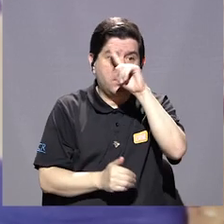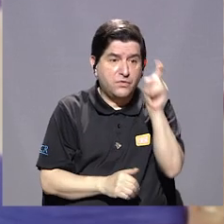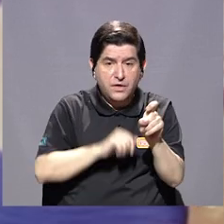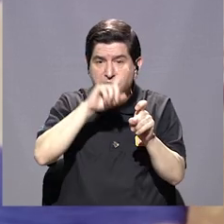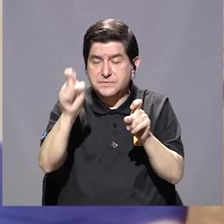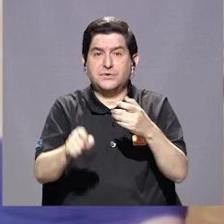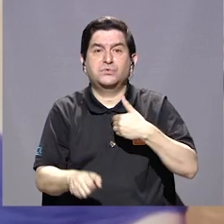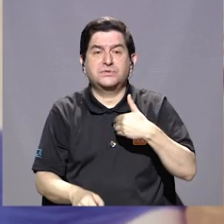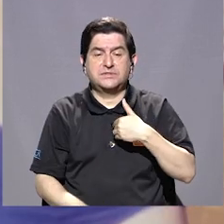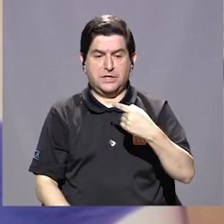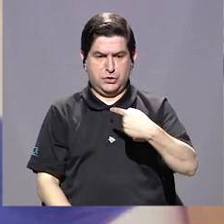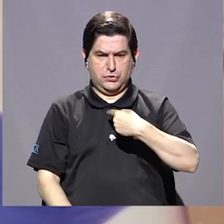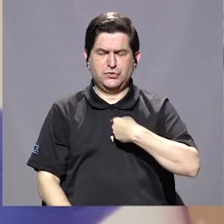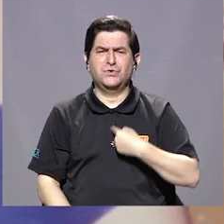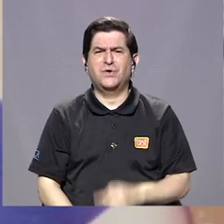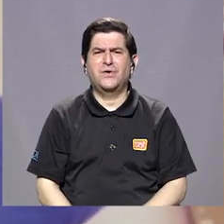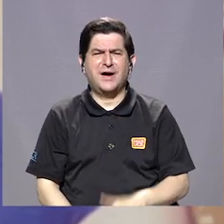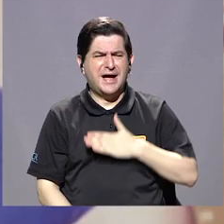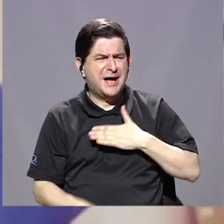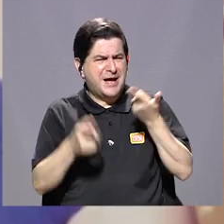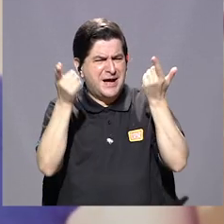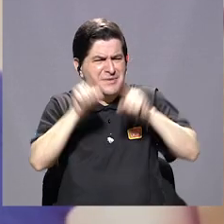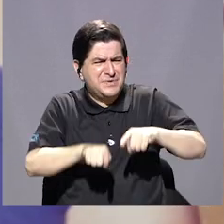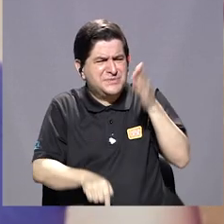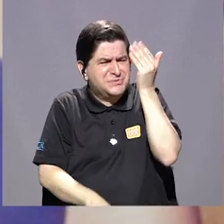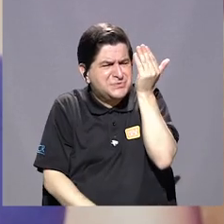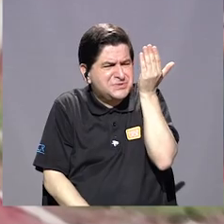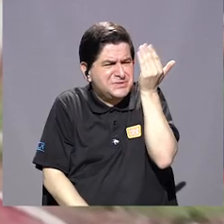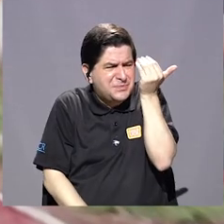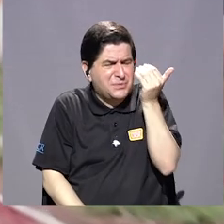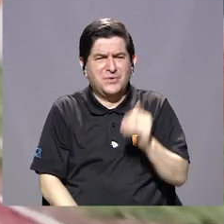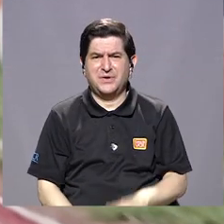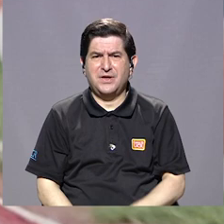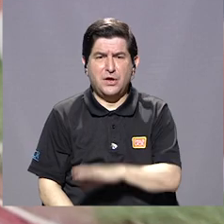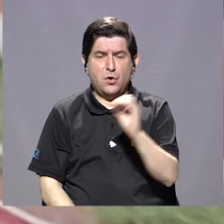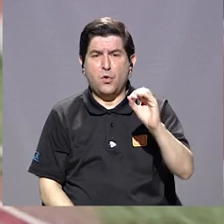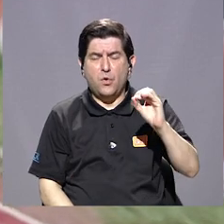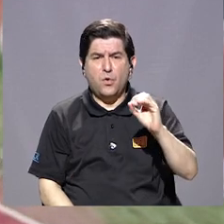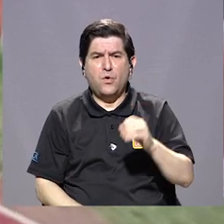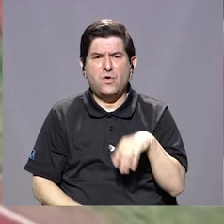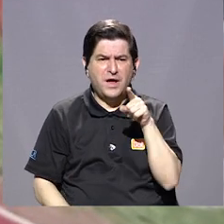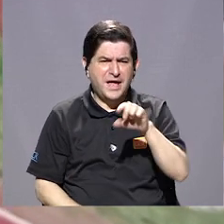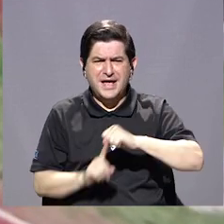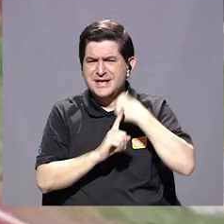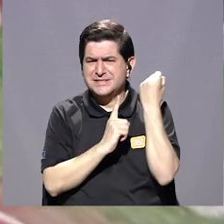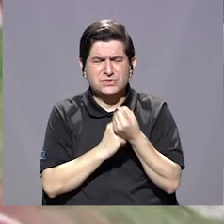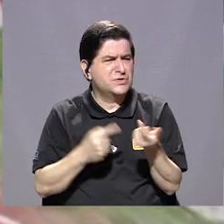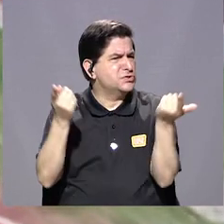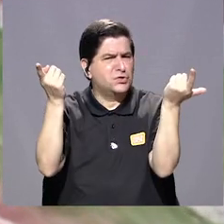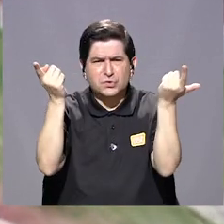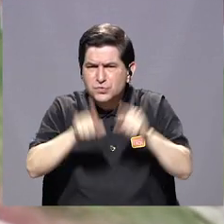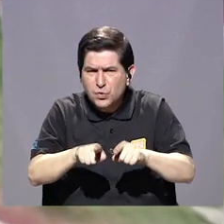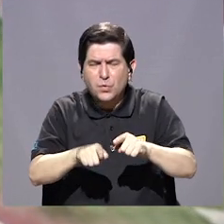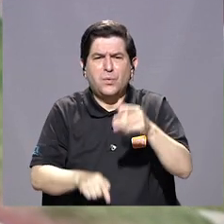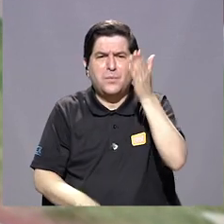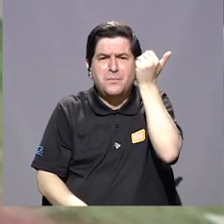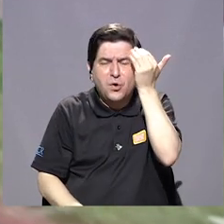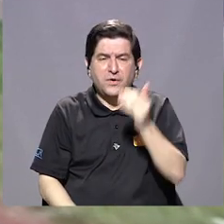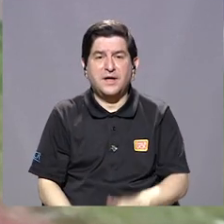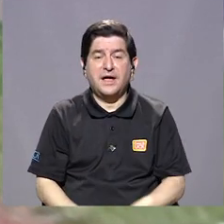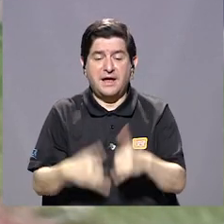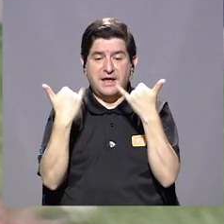que yo tenía de por qué me habían sucedido de esa forma o por qué habían dejado de suceder un montón de cosas para mí han